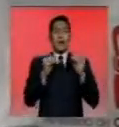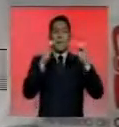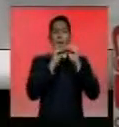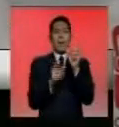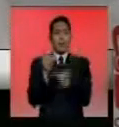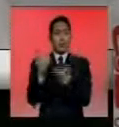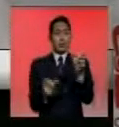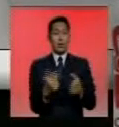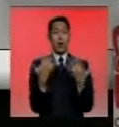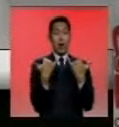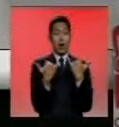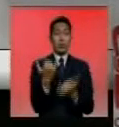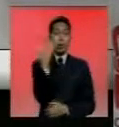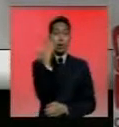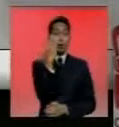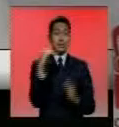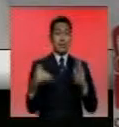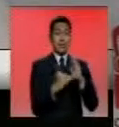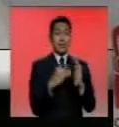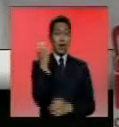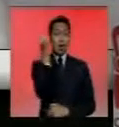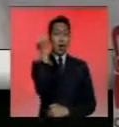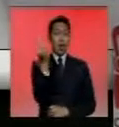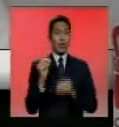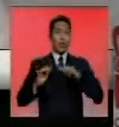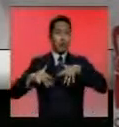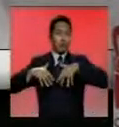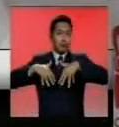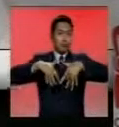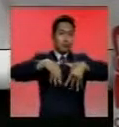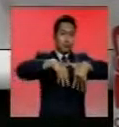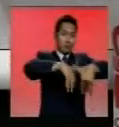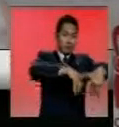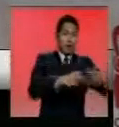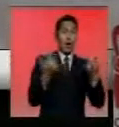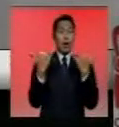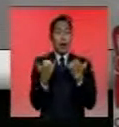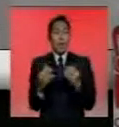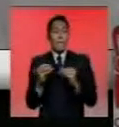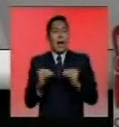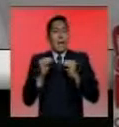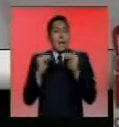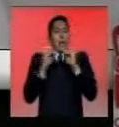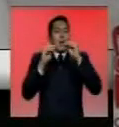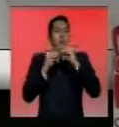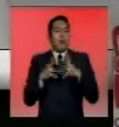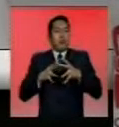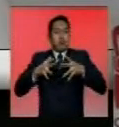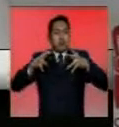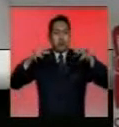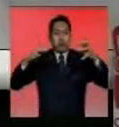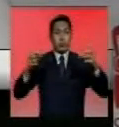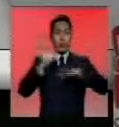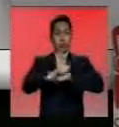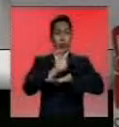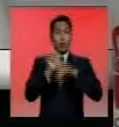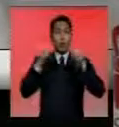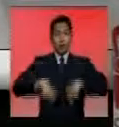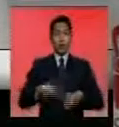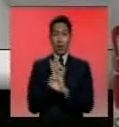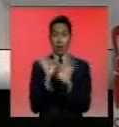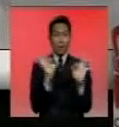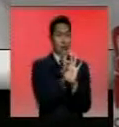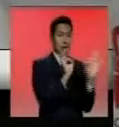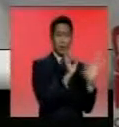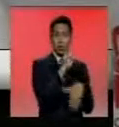los 15.000 jóvenes que en este momento vamos a lograr para parte también en bolsa considerado el destino más limpio en sus playas y podemos tener